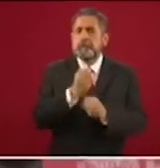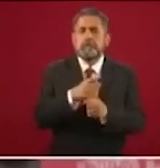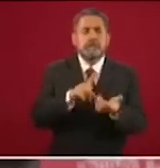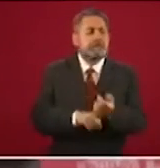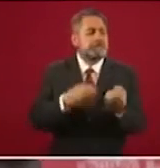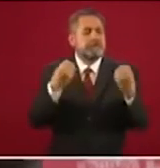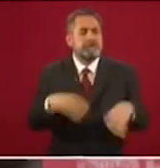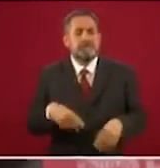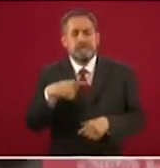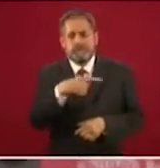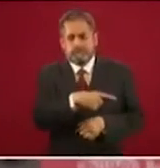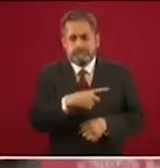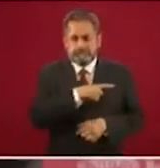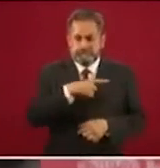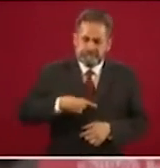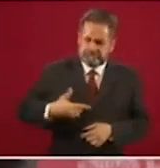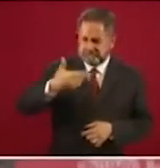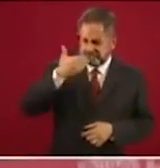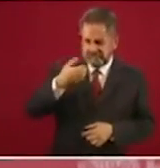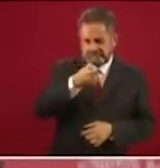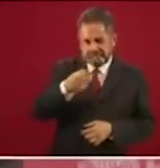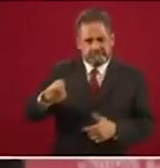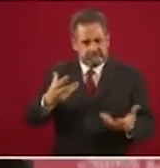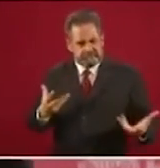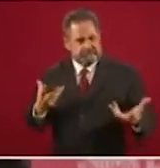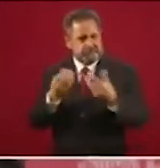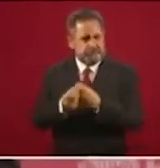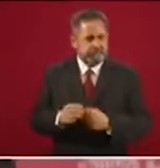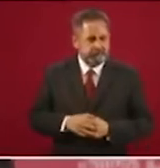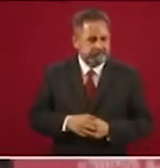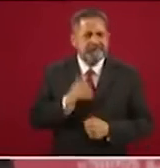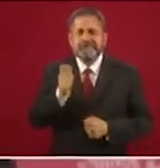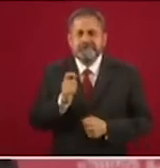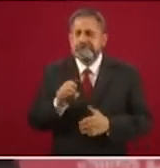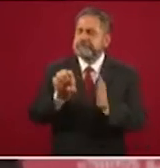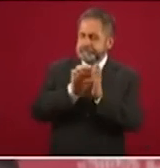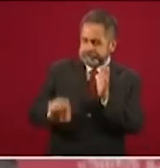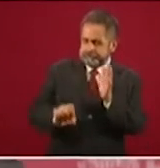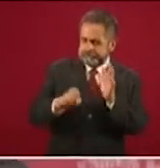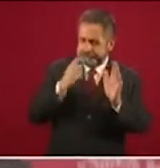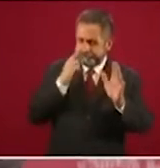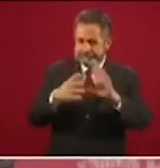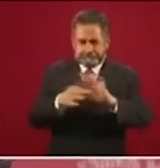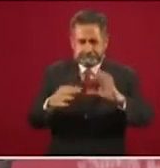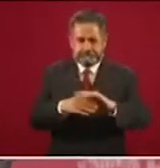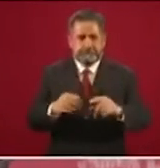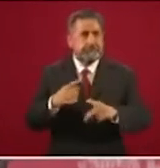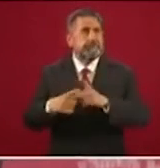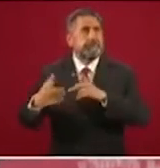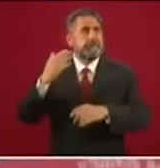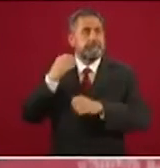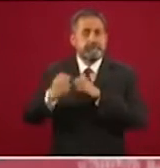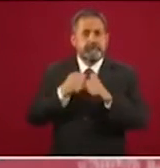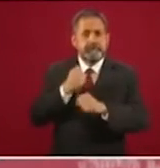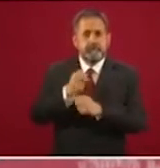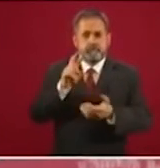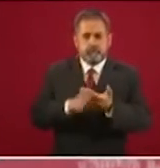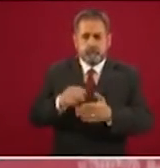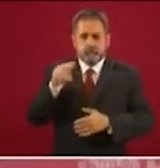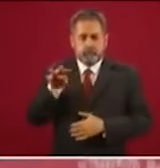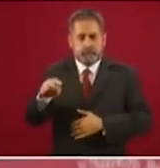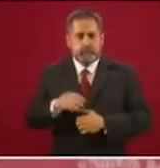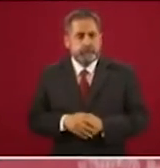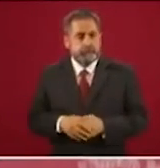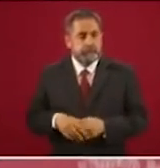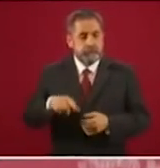hacerlo bien todos juntos. Y le pongo un ejemplo muy concreto que empezó desde el 2019, la